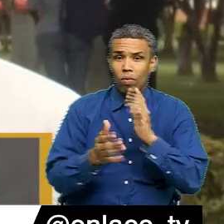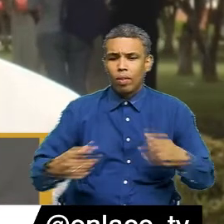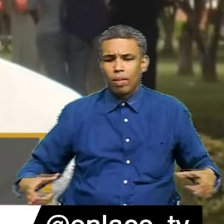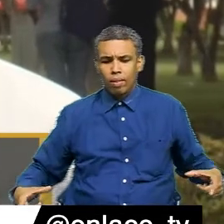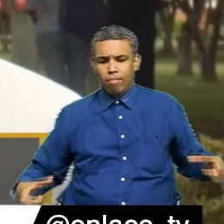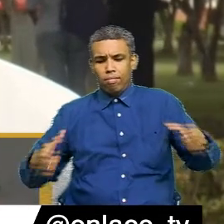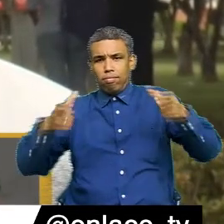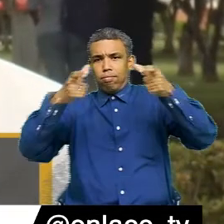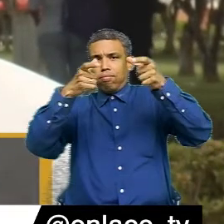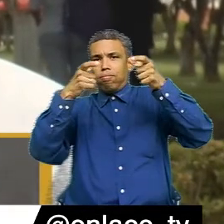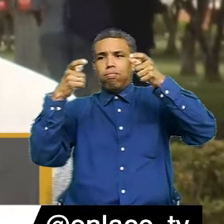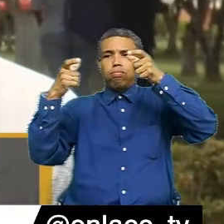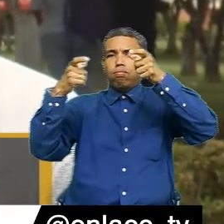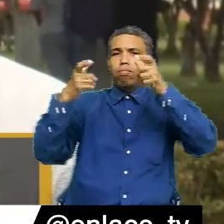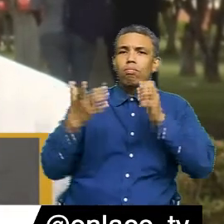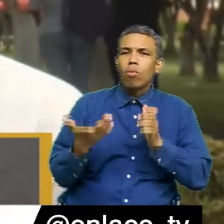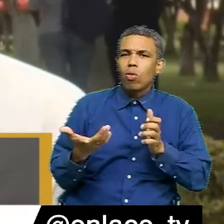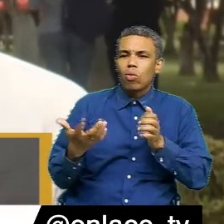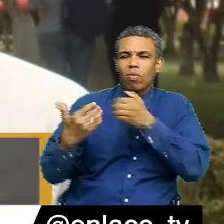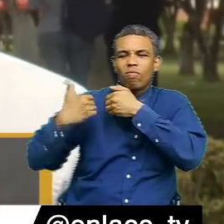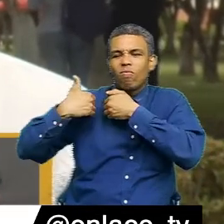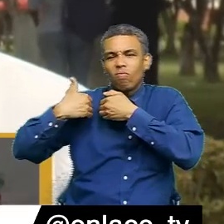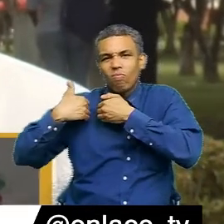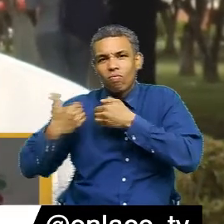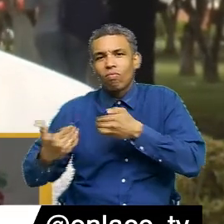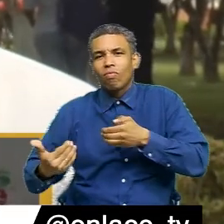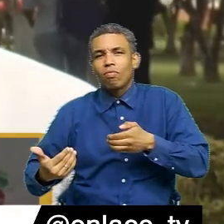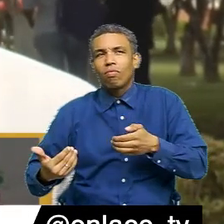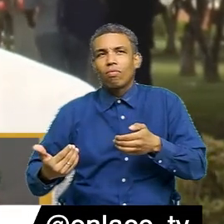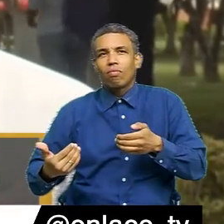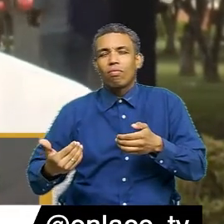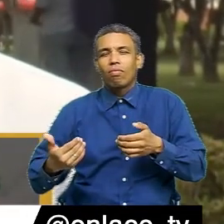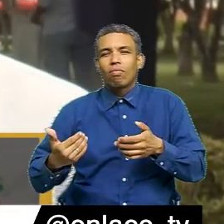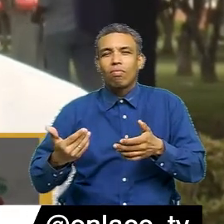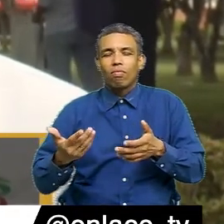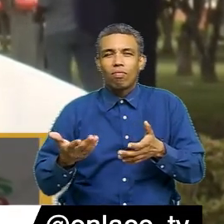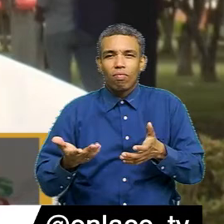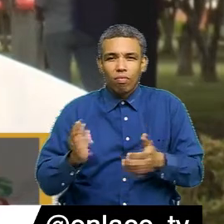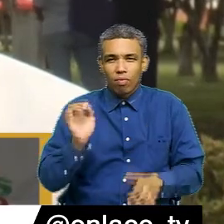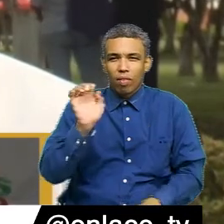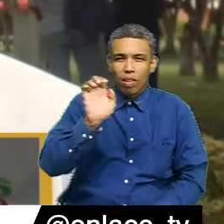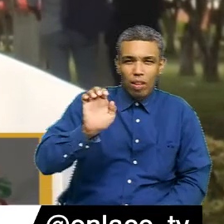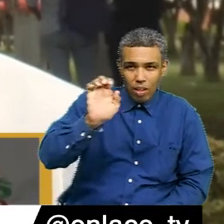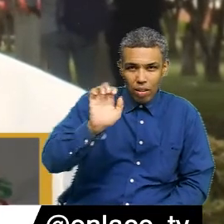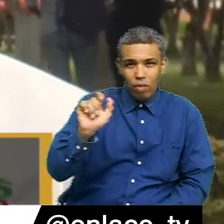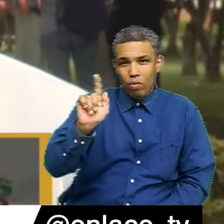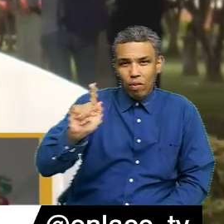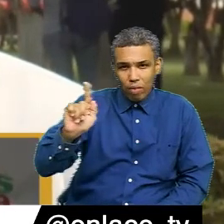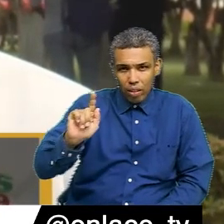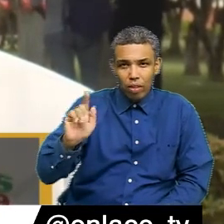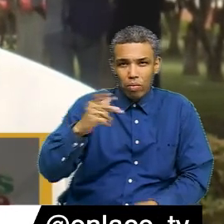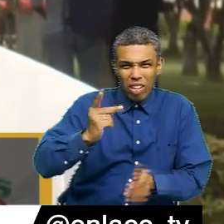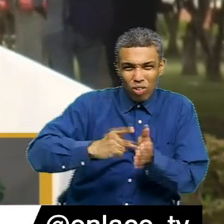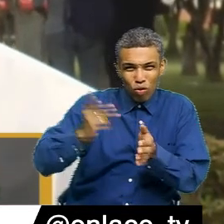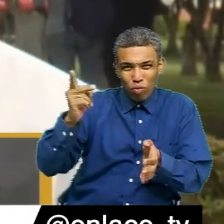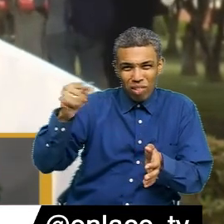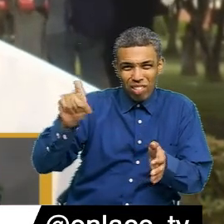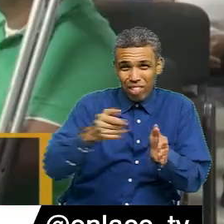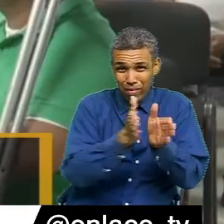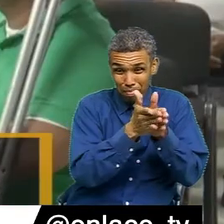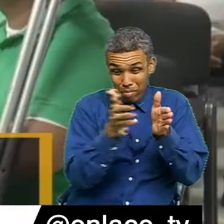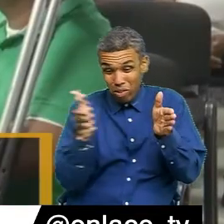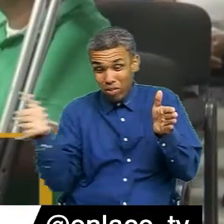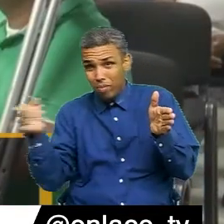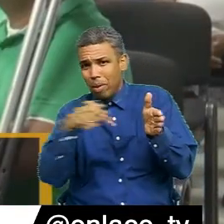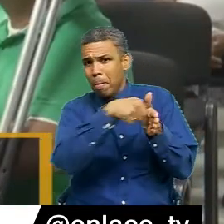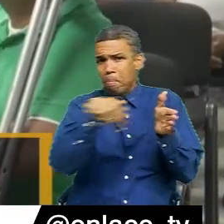Barranca Bermeja lo que ha venido haciendo durante este primer y segunda parte del semestre del año la Administración Departamental en materia de víctimas.